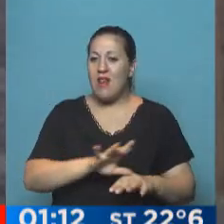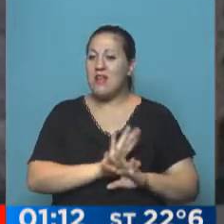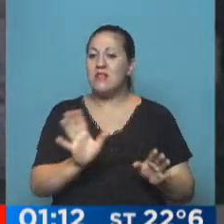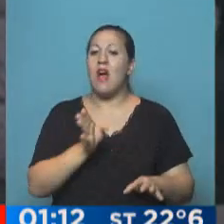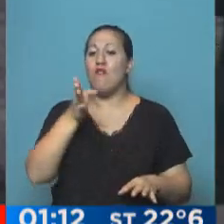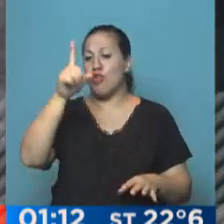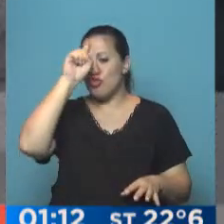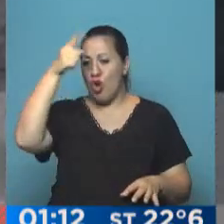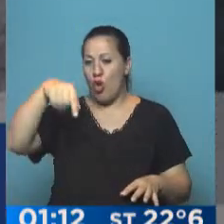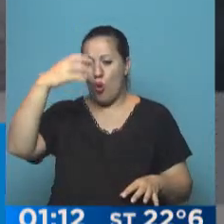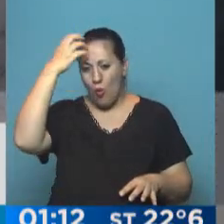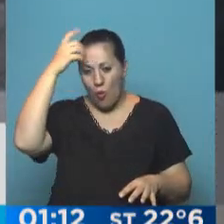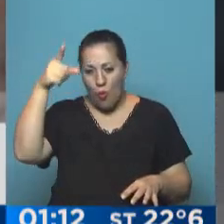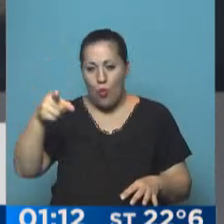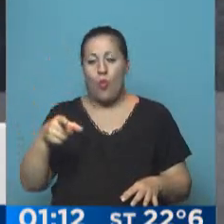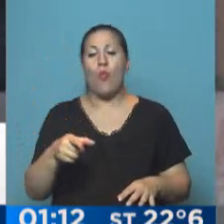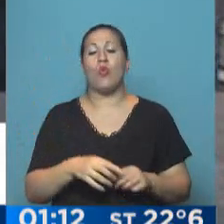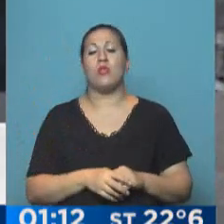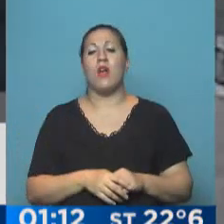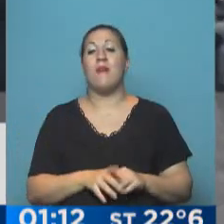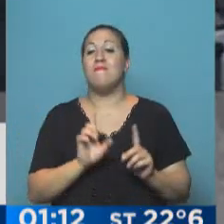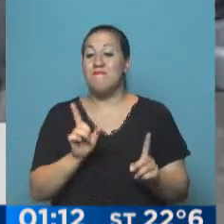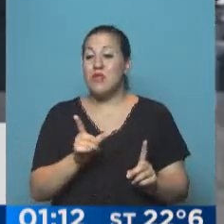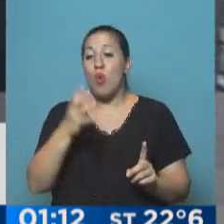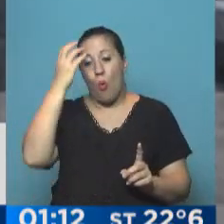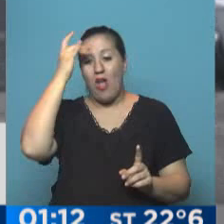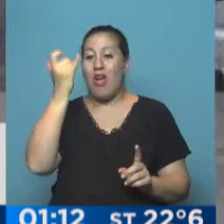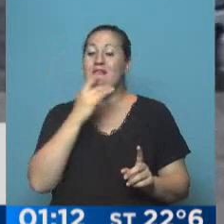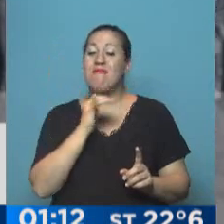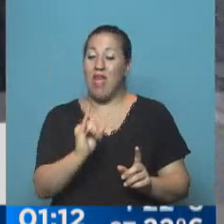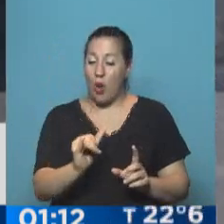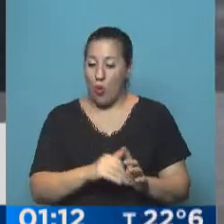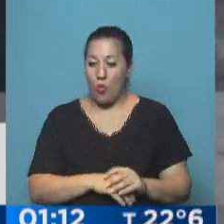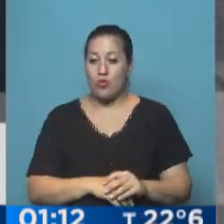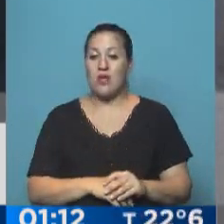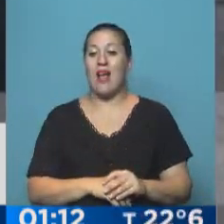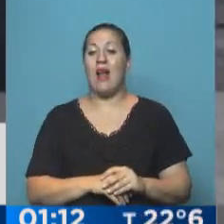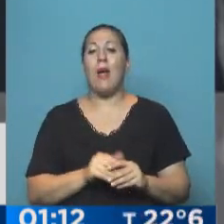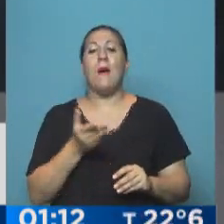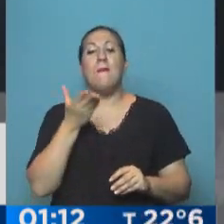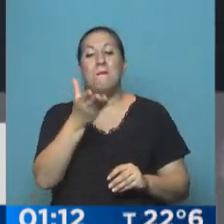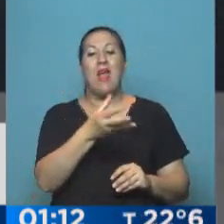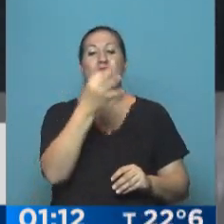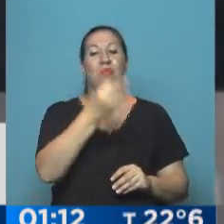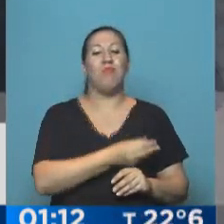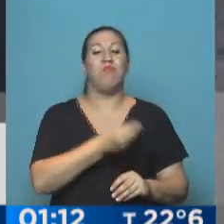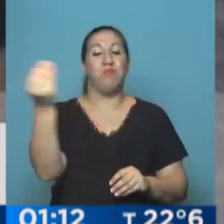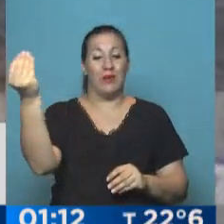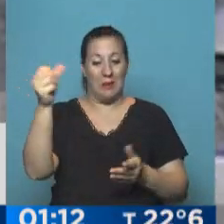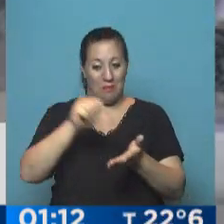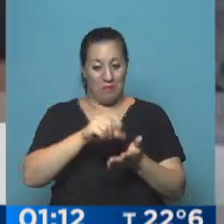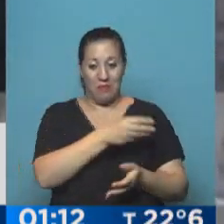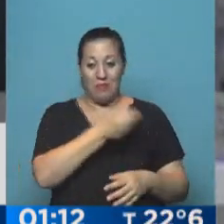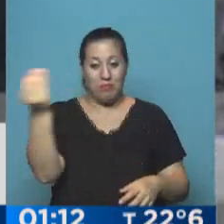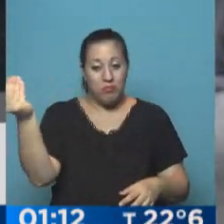en la jornada de hoy en el juzgado donde se entiende su causa. Recordemos que el pedido de extradición se está cursando en